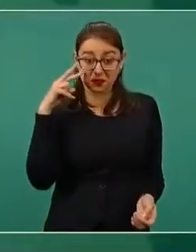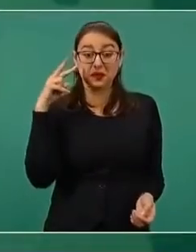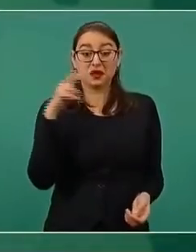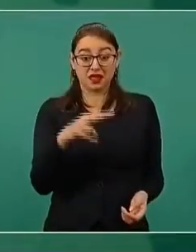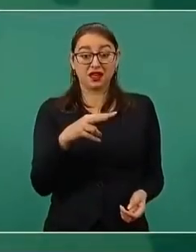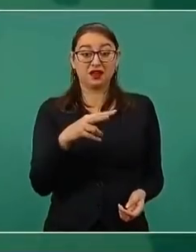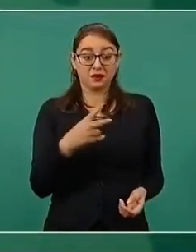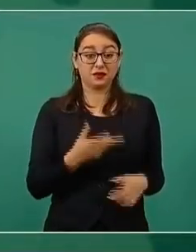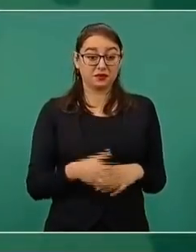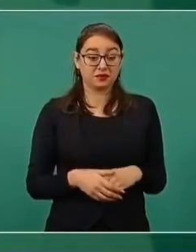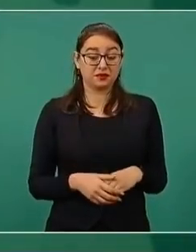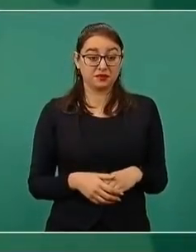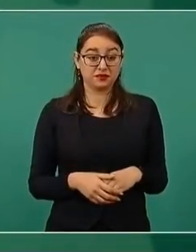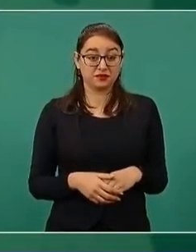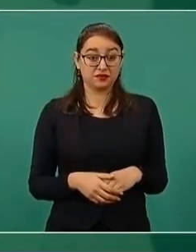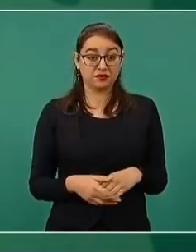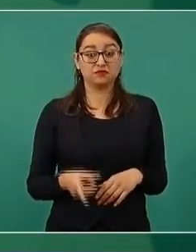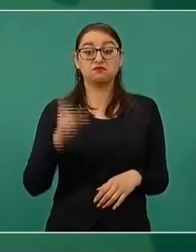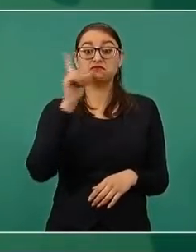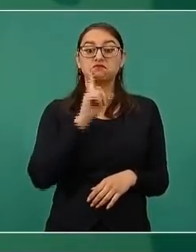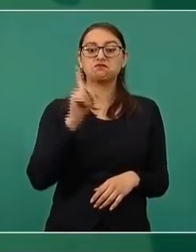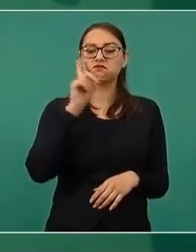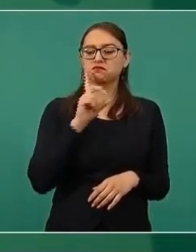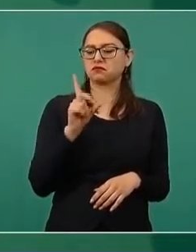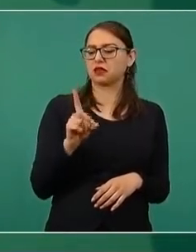La señora Drescher,